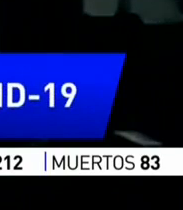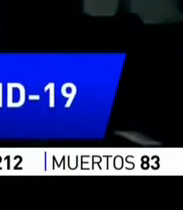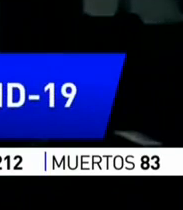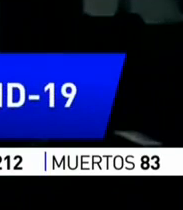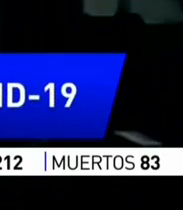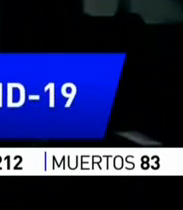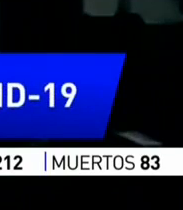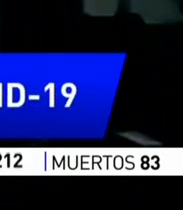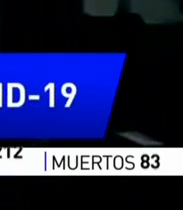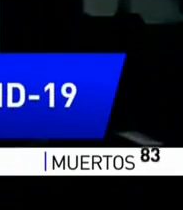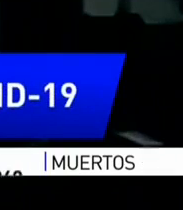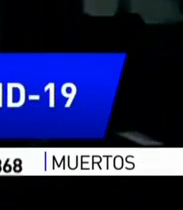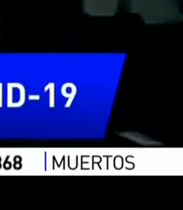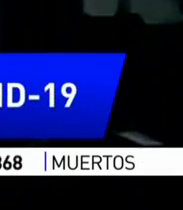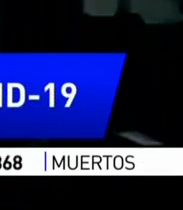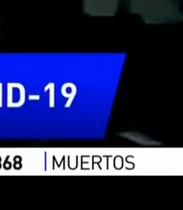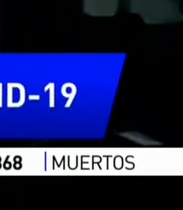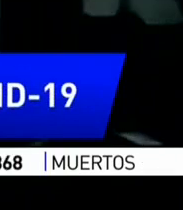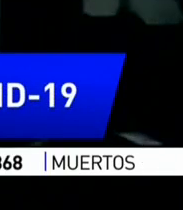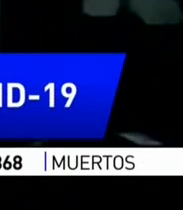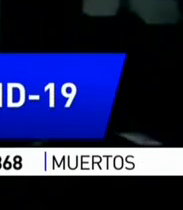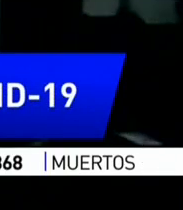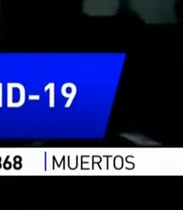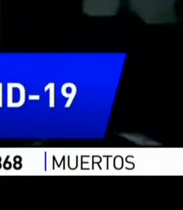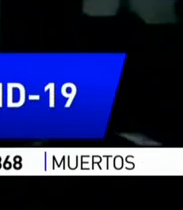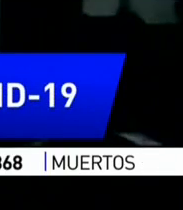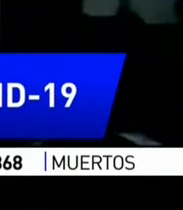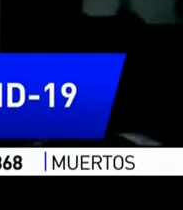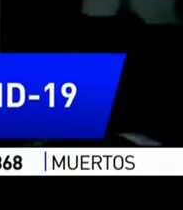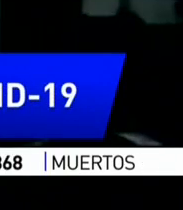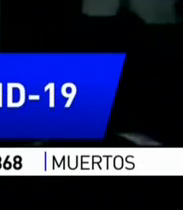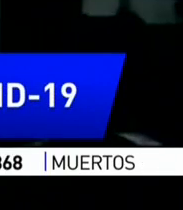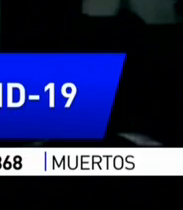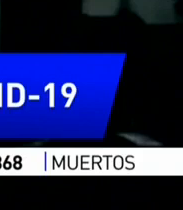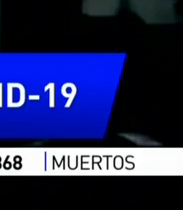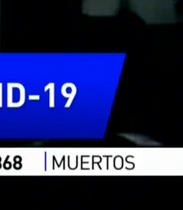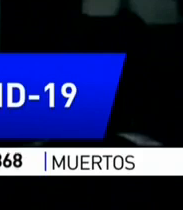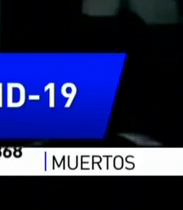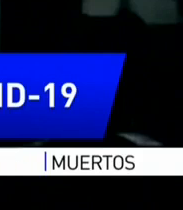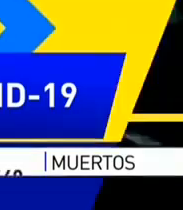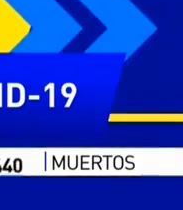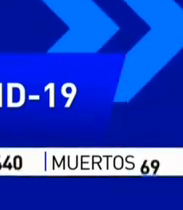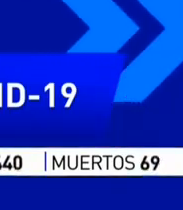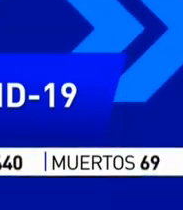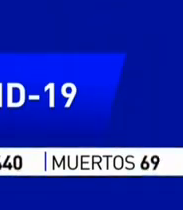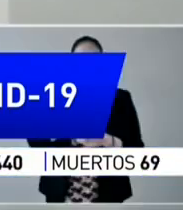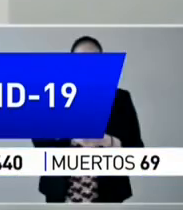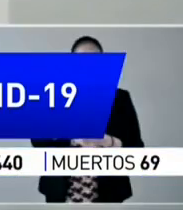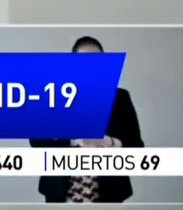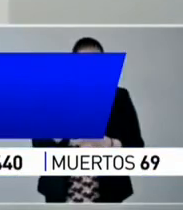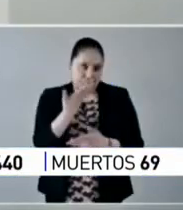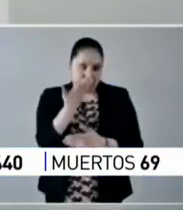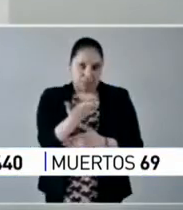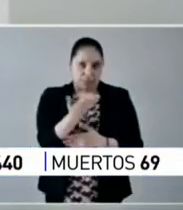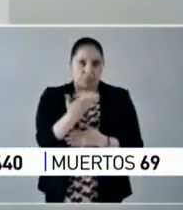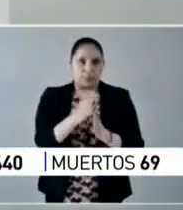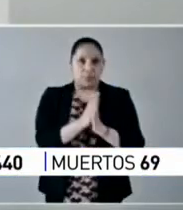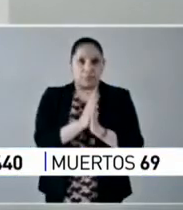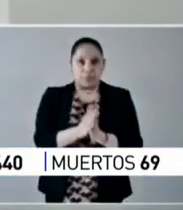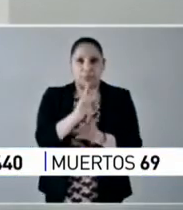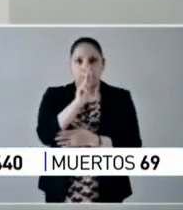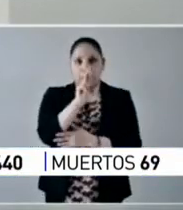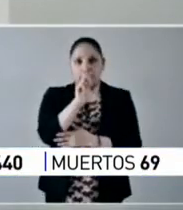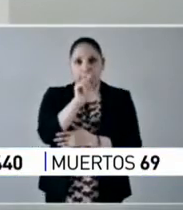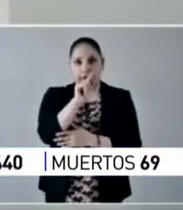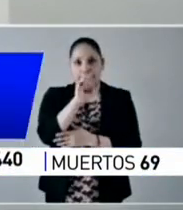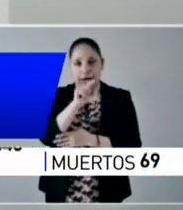COVID-19. Mediante su cuenta de Twitter señaló que se encuentra bien de salud y solo presenta algunos malestares. El gobierno de la Ciudad de